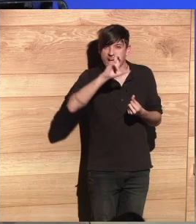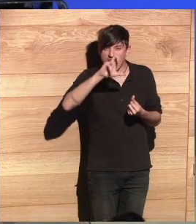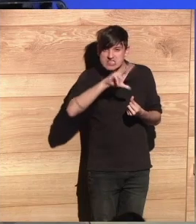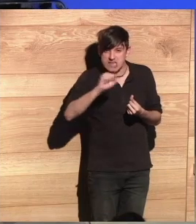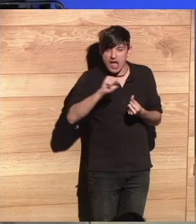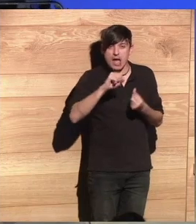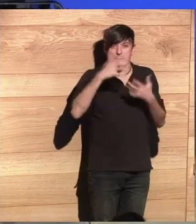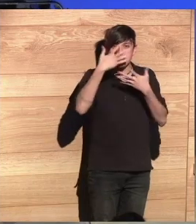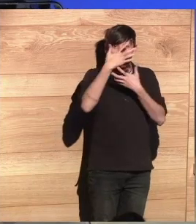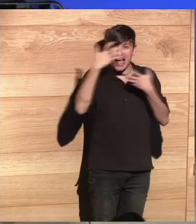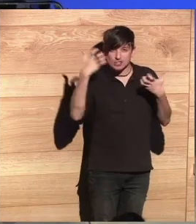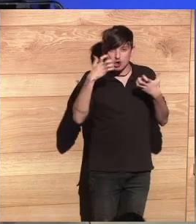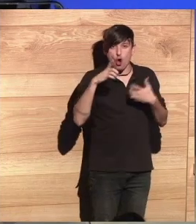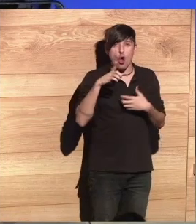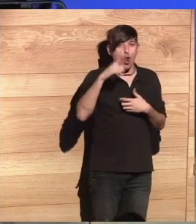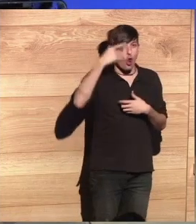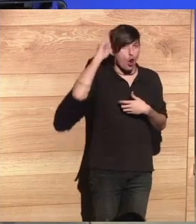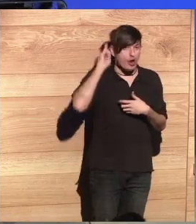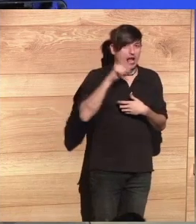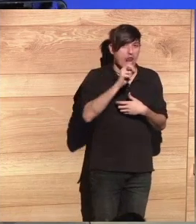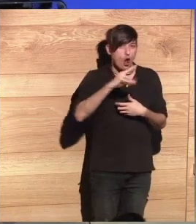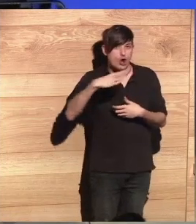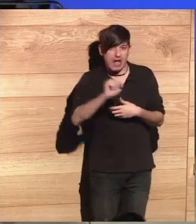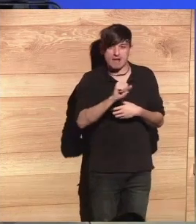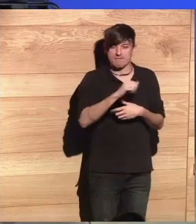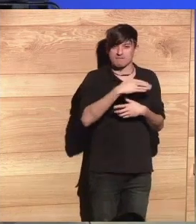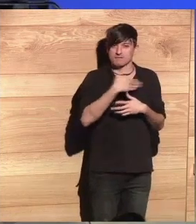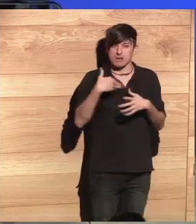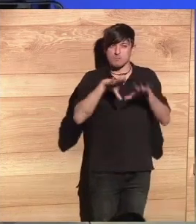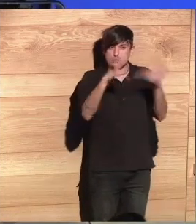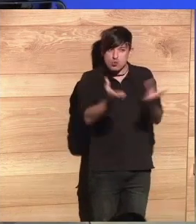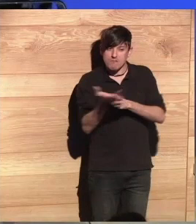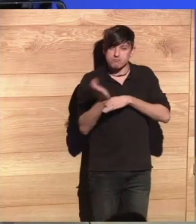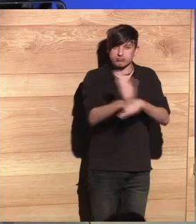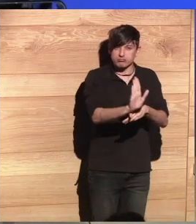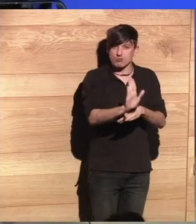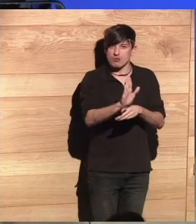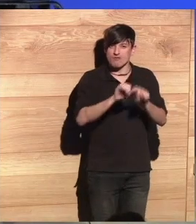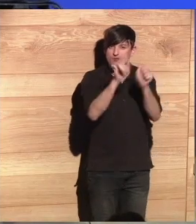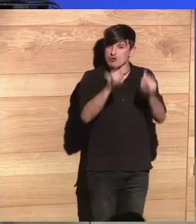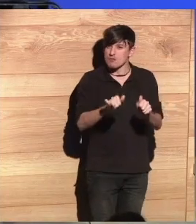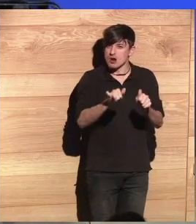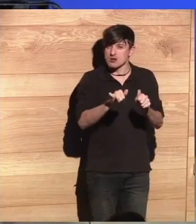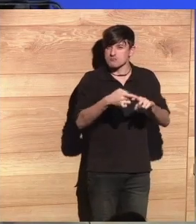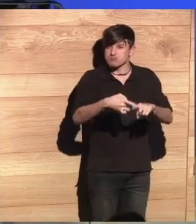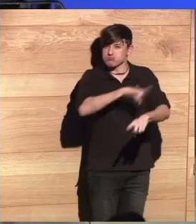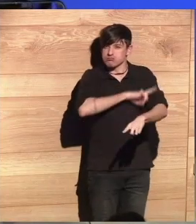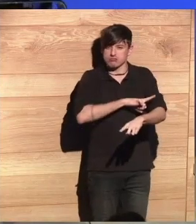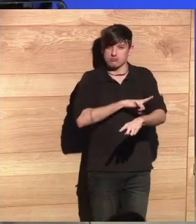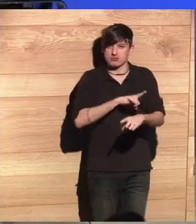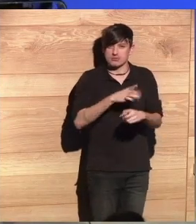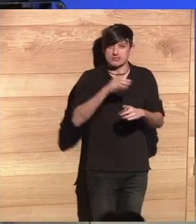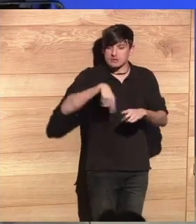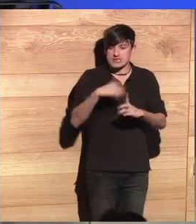Picasso, Lorca, etcétera, etcétera, querían proyectarlo al mundo de esta manera, de una manera muy radical y sobre todo muy dialogante, en